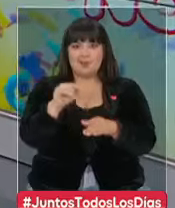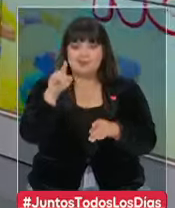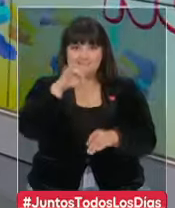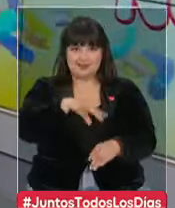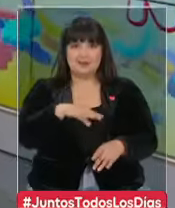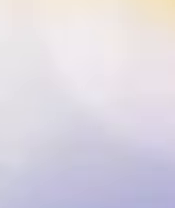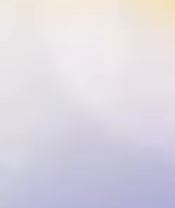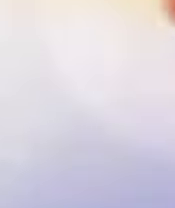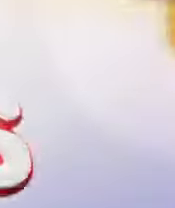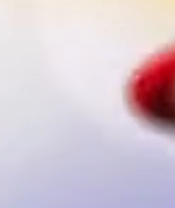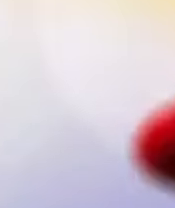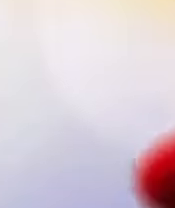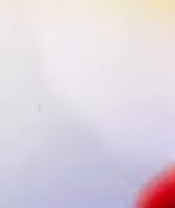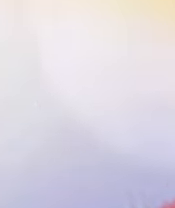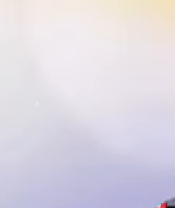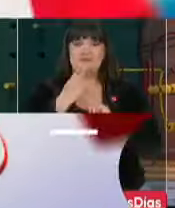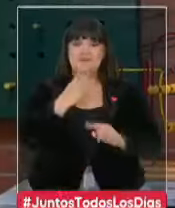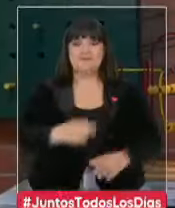Chile.